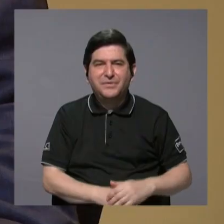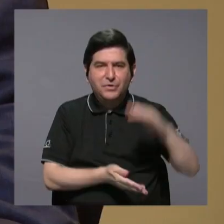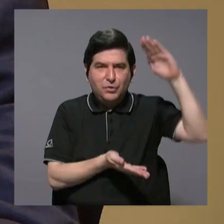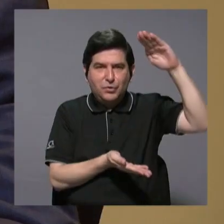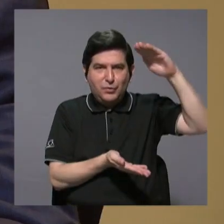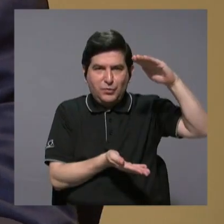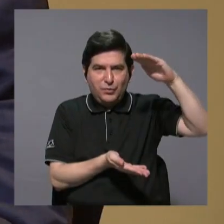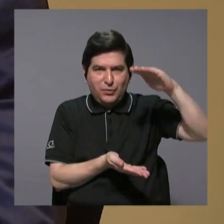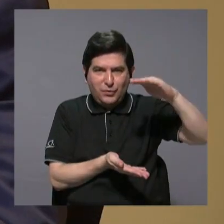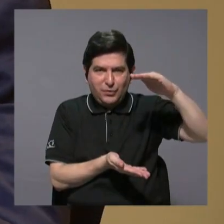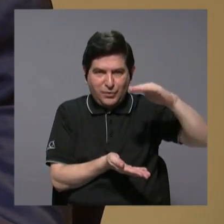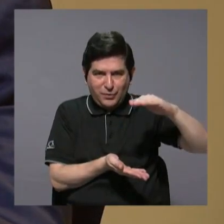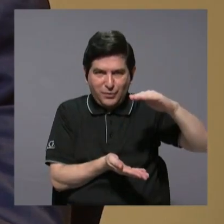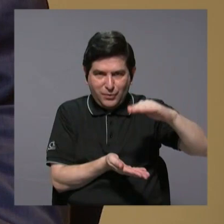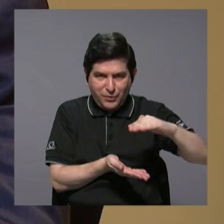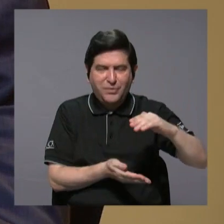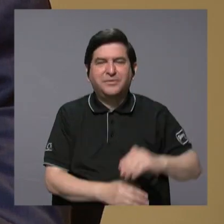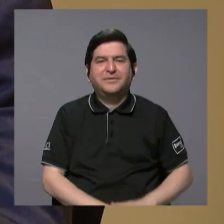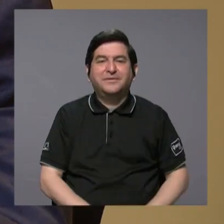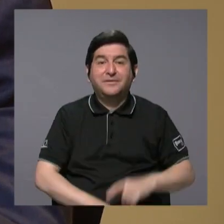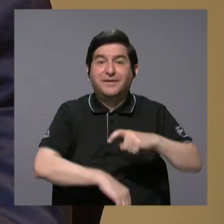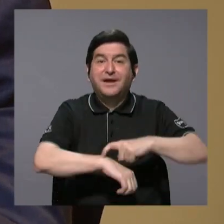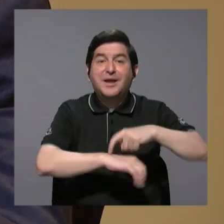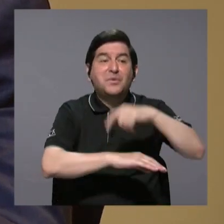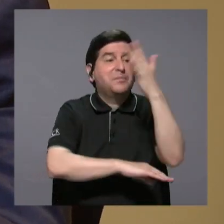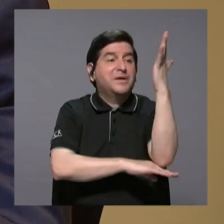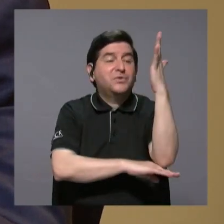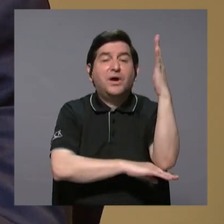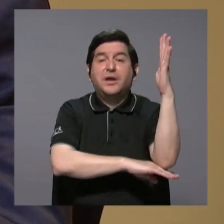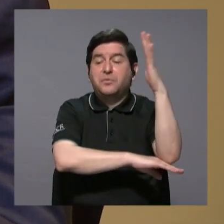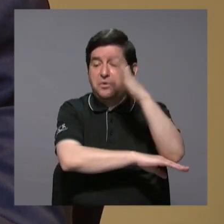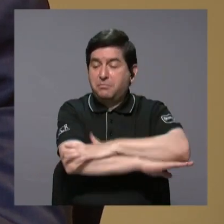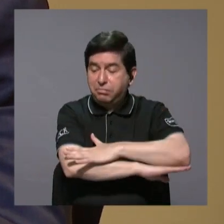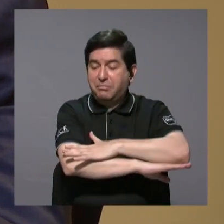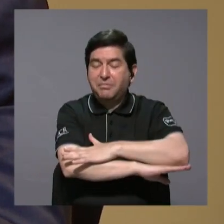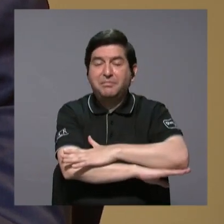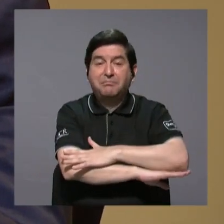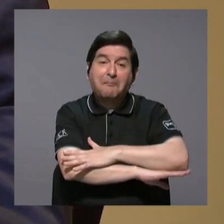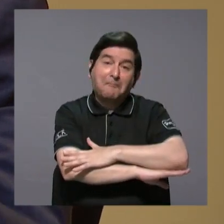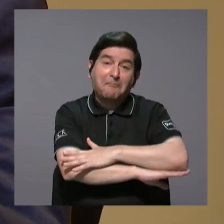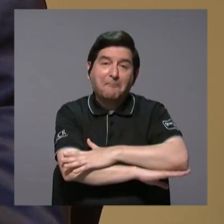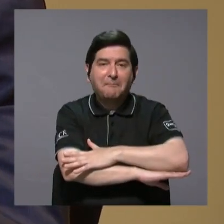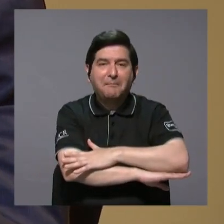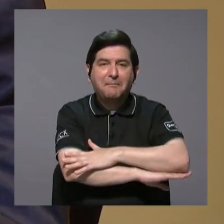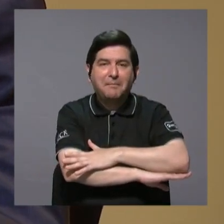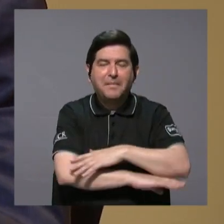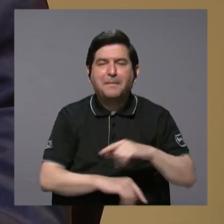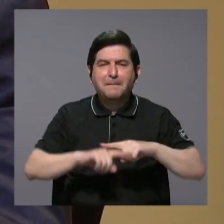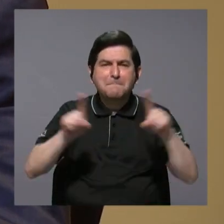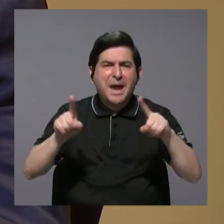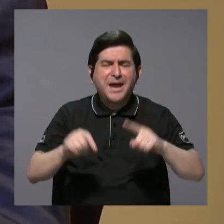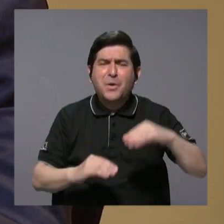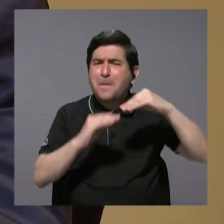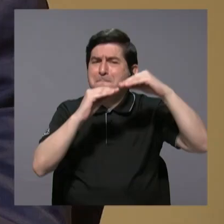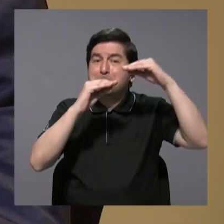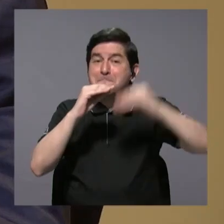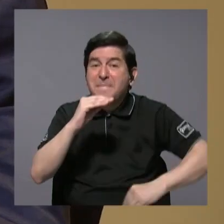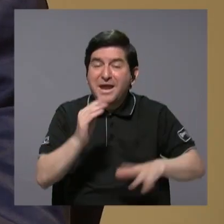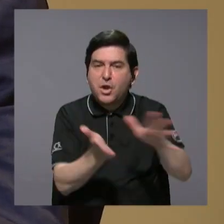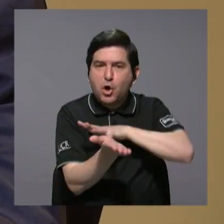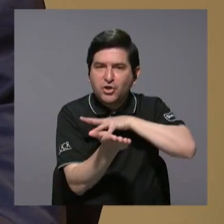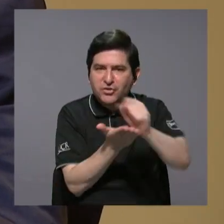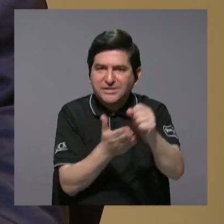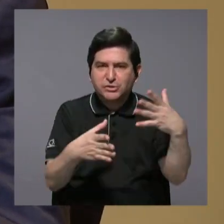bajando poco a poco para que cuando ese árbol tenga que caer, caiga y cause la menor